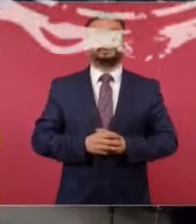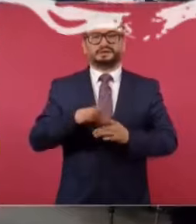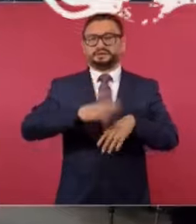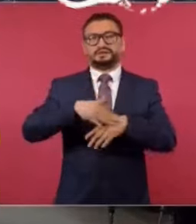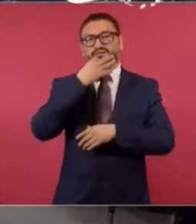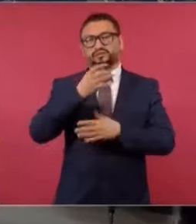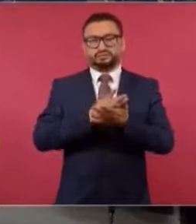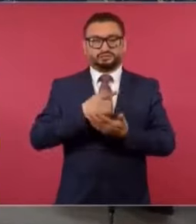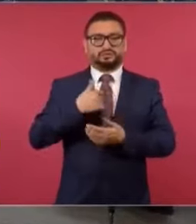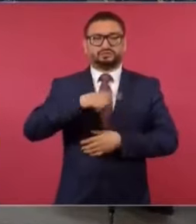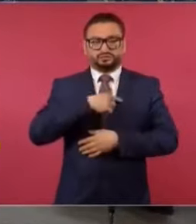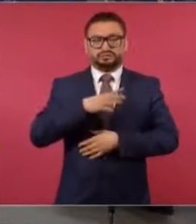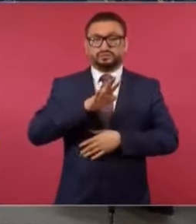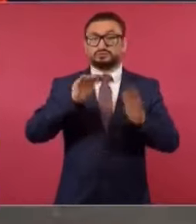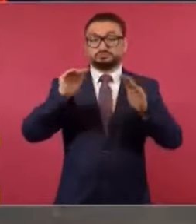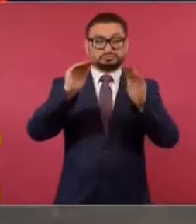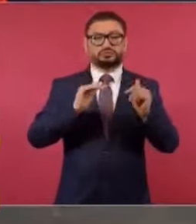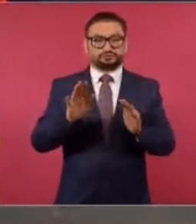Nada más le voy a decir que vamos a despedirnos.